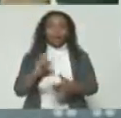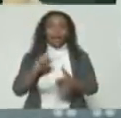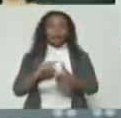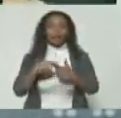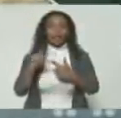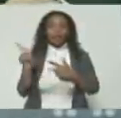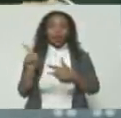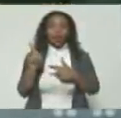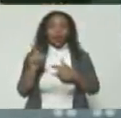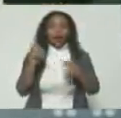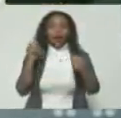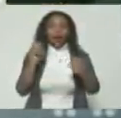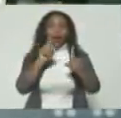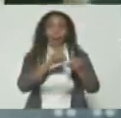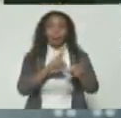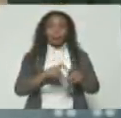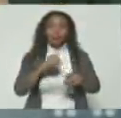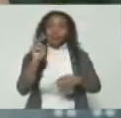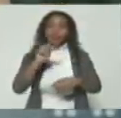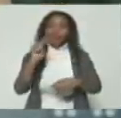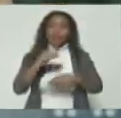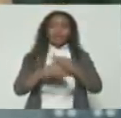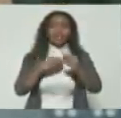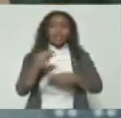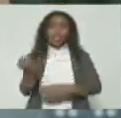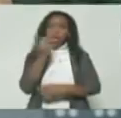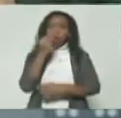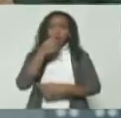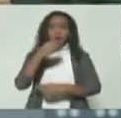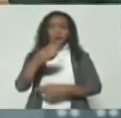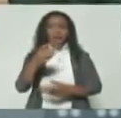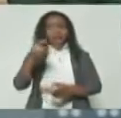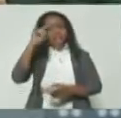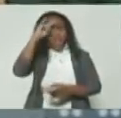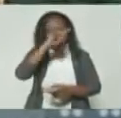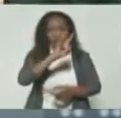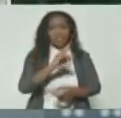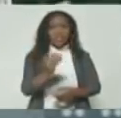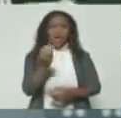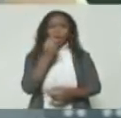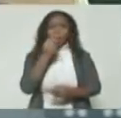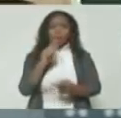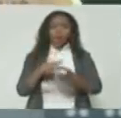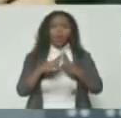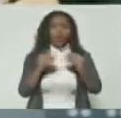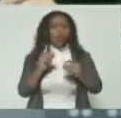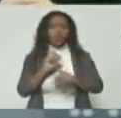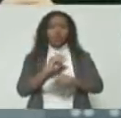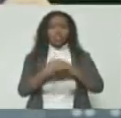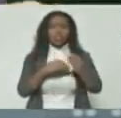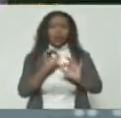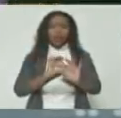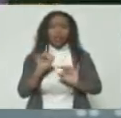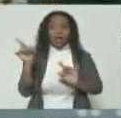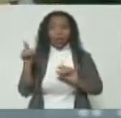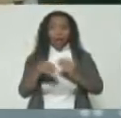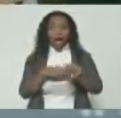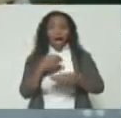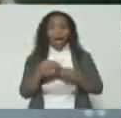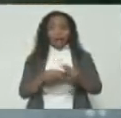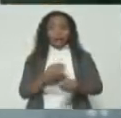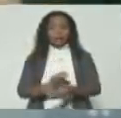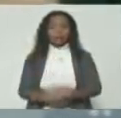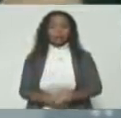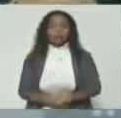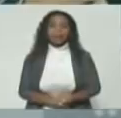esos campesinos nunca produjeron. Se comieron las vacas, se comieron todo y no produjeron. Es la crítica que ellos hacen.